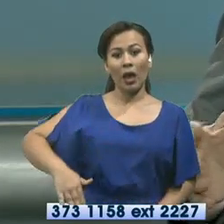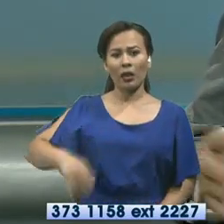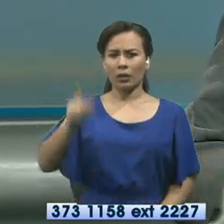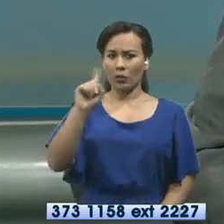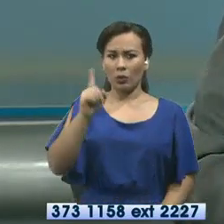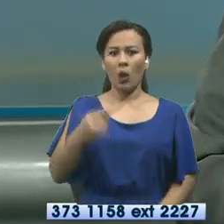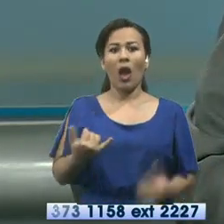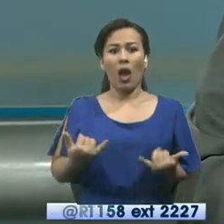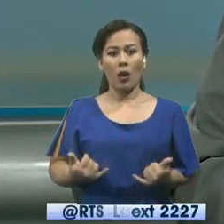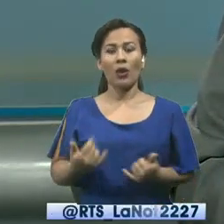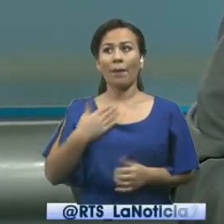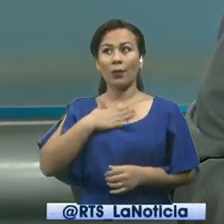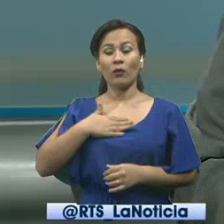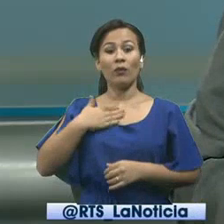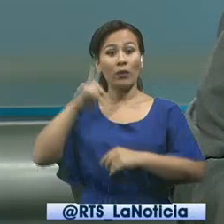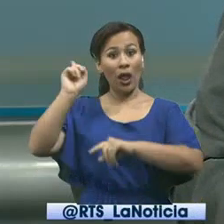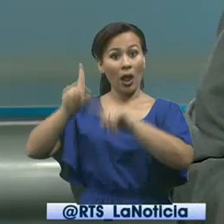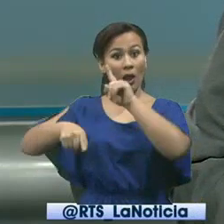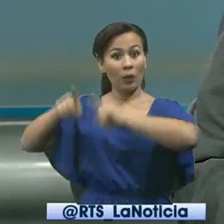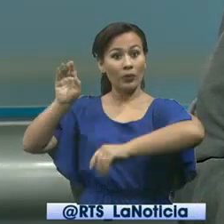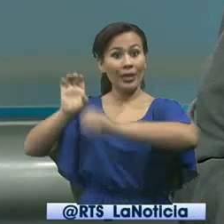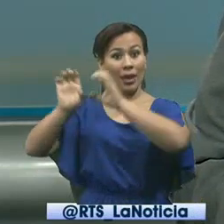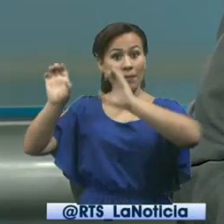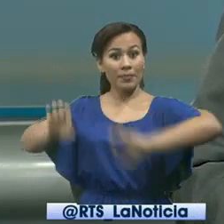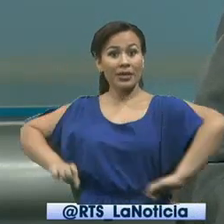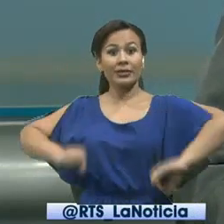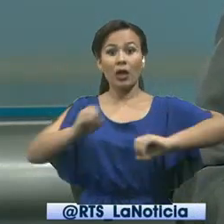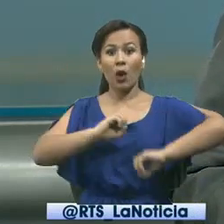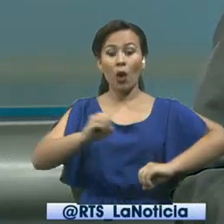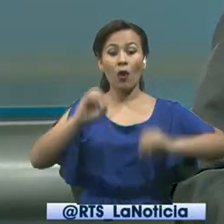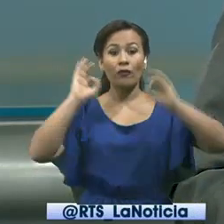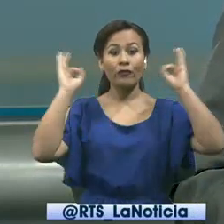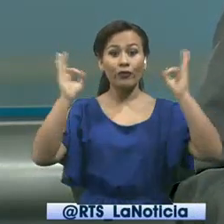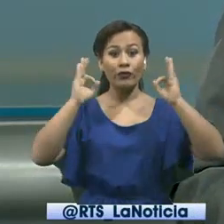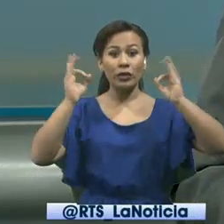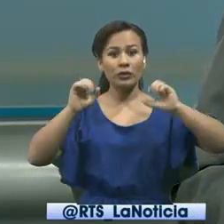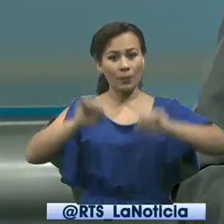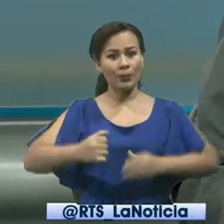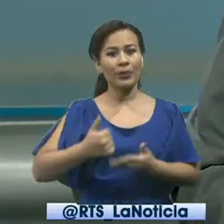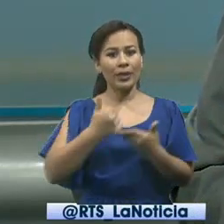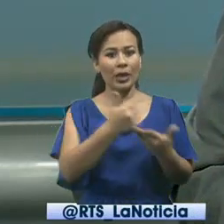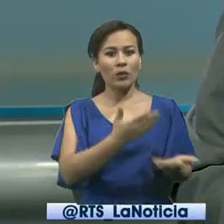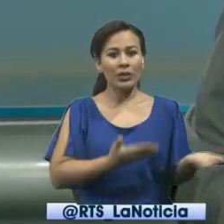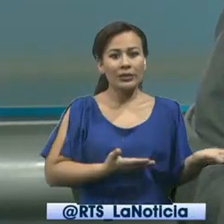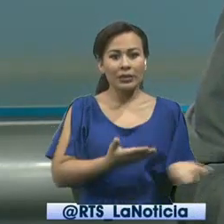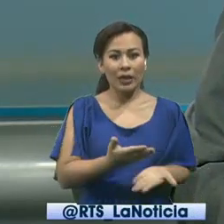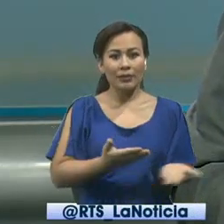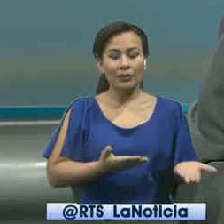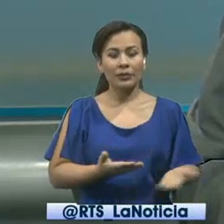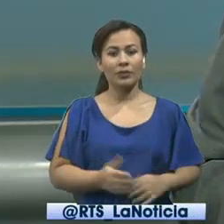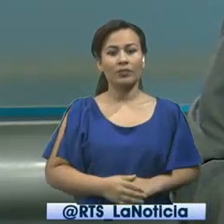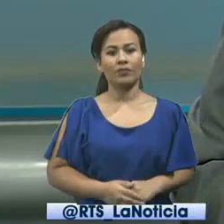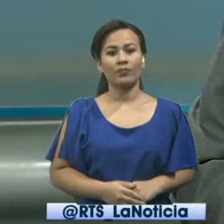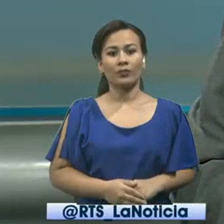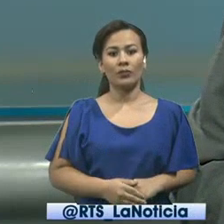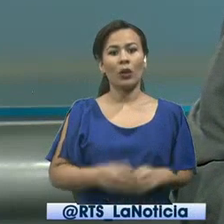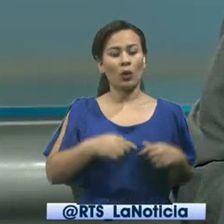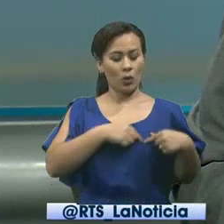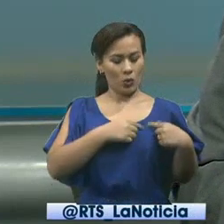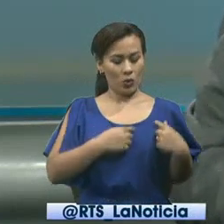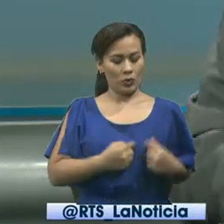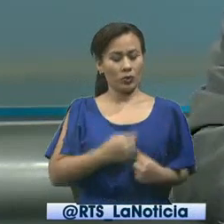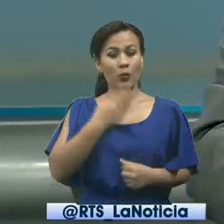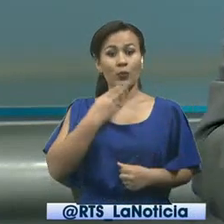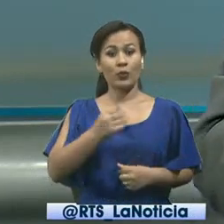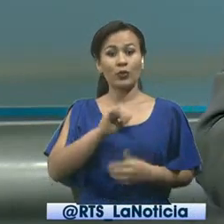pues hay entidades que se dedican o que están justo para este tipo de servicio. Y, lógicamente, el buen corazón de todos